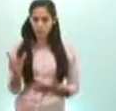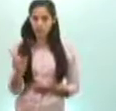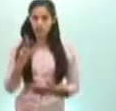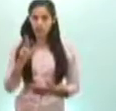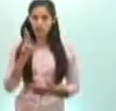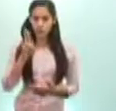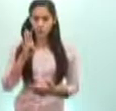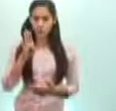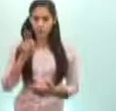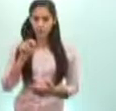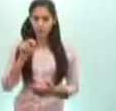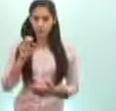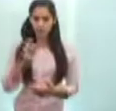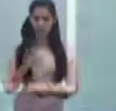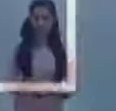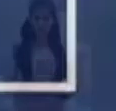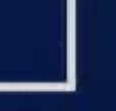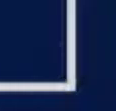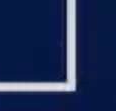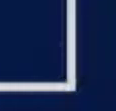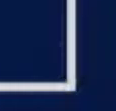Darío.